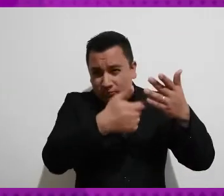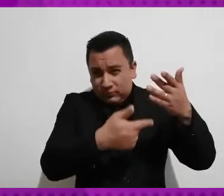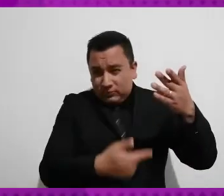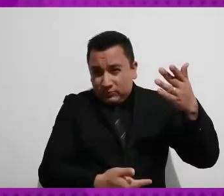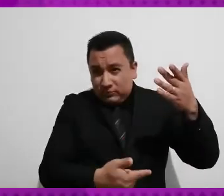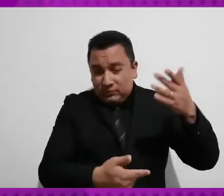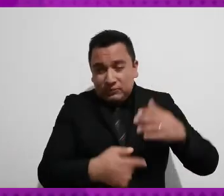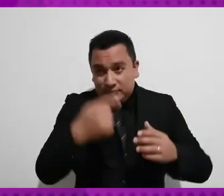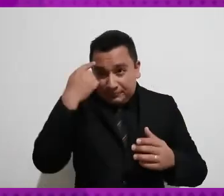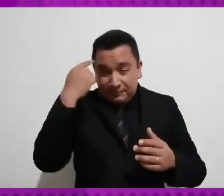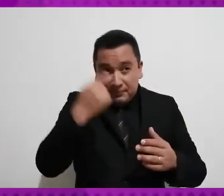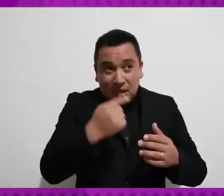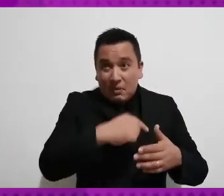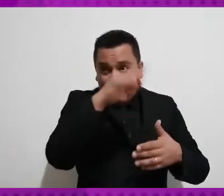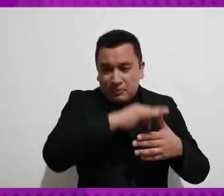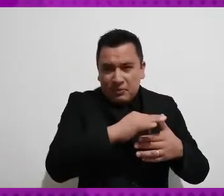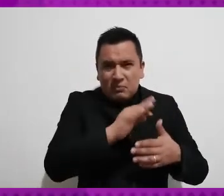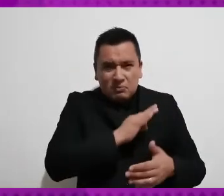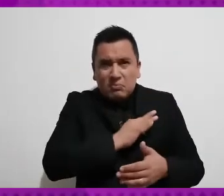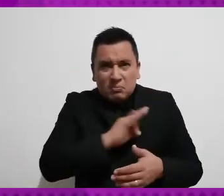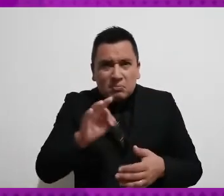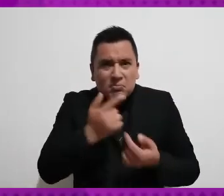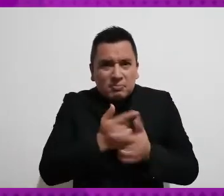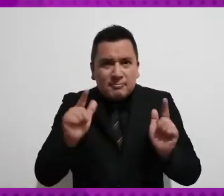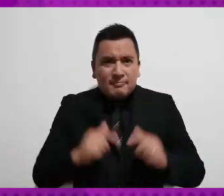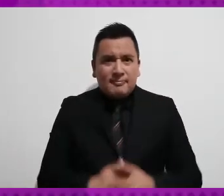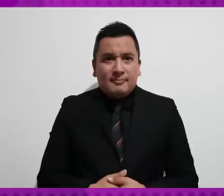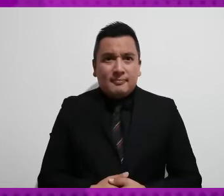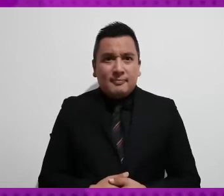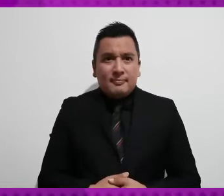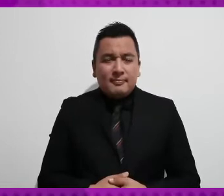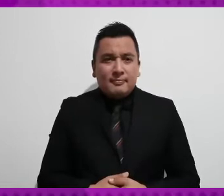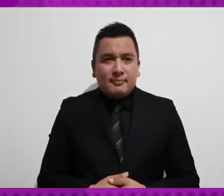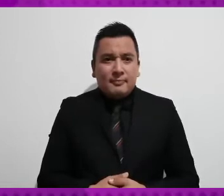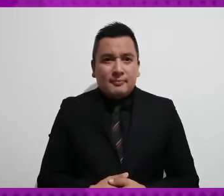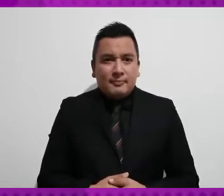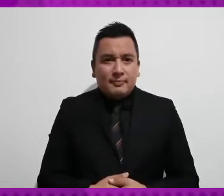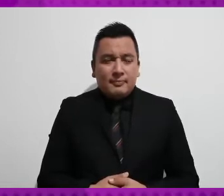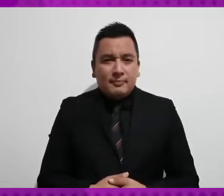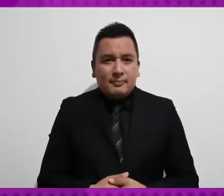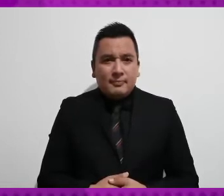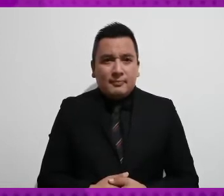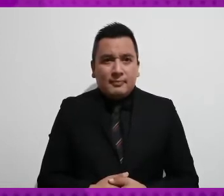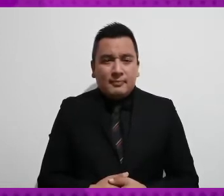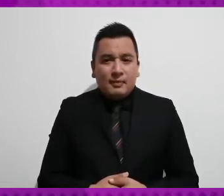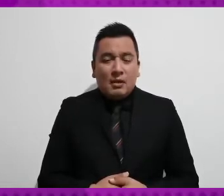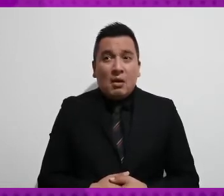nominal de electores, podrán emitir su voto el día de la jornada electoral. garantizándoles a todos igualdad de trato y